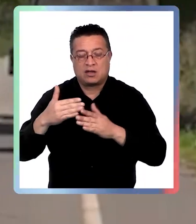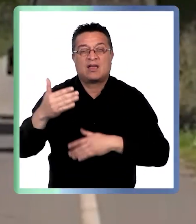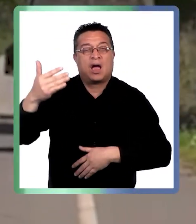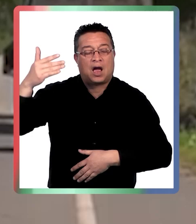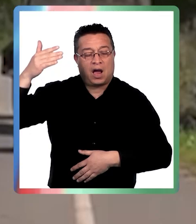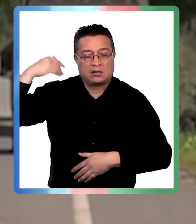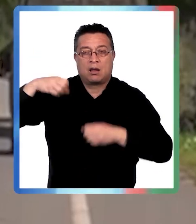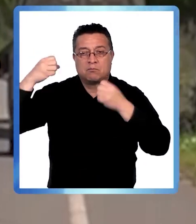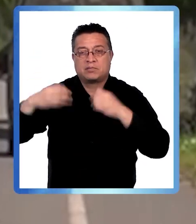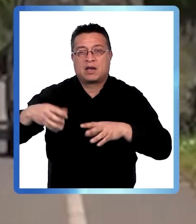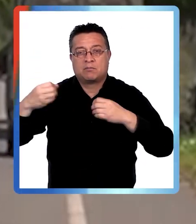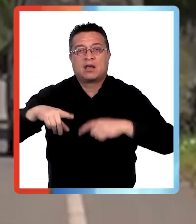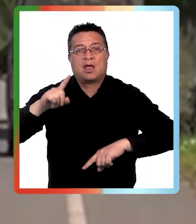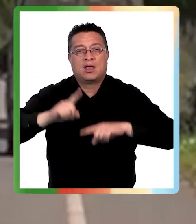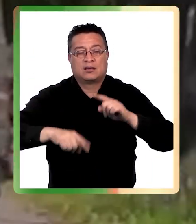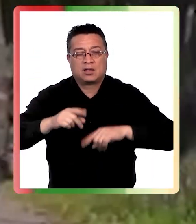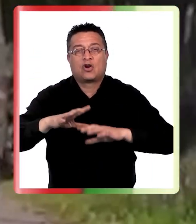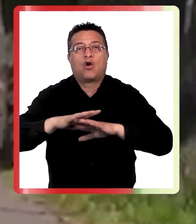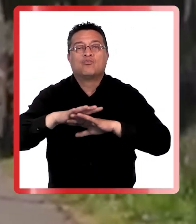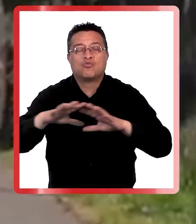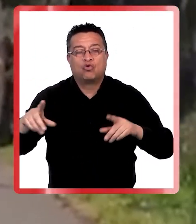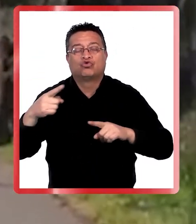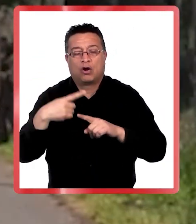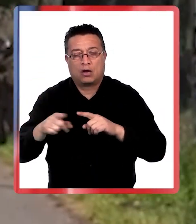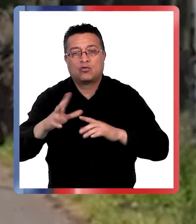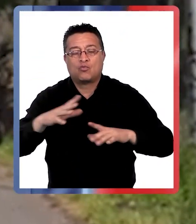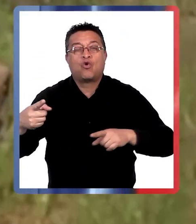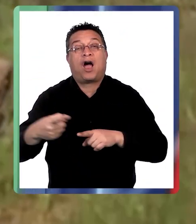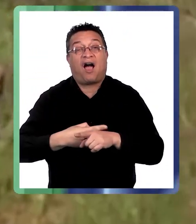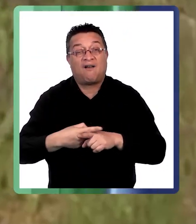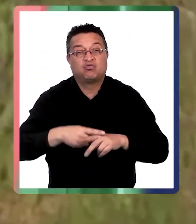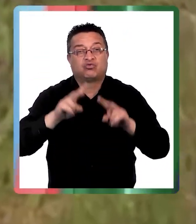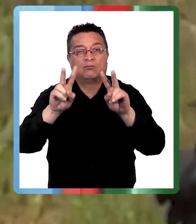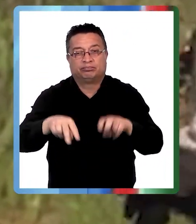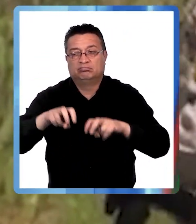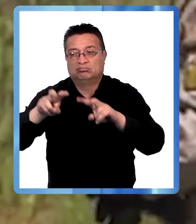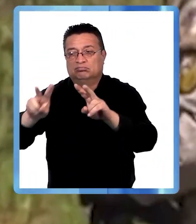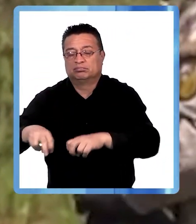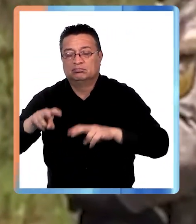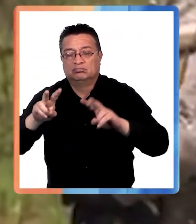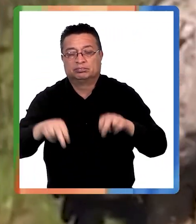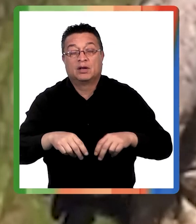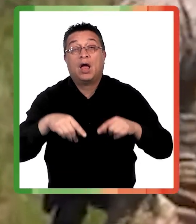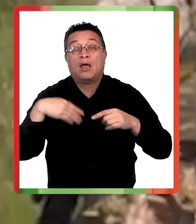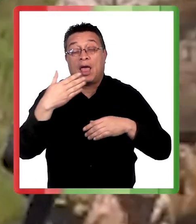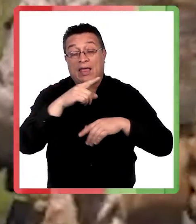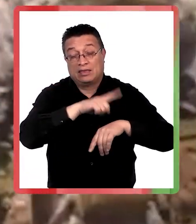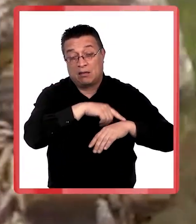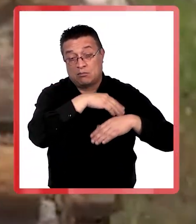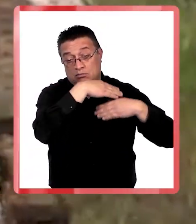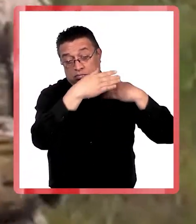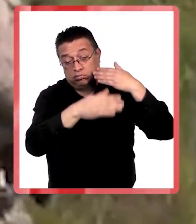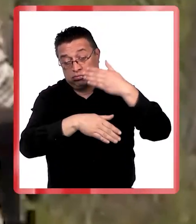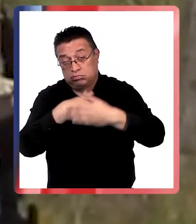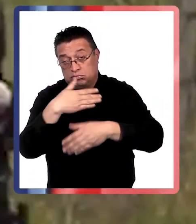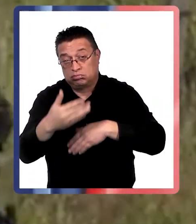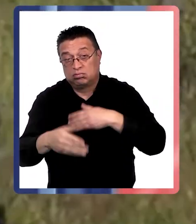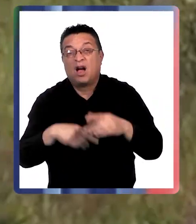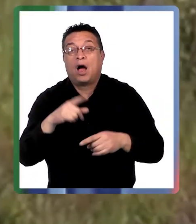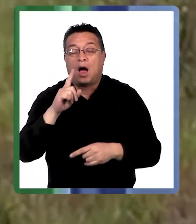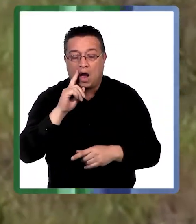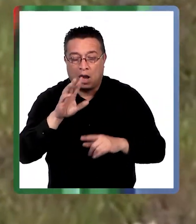el tiempo perdido sus tierras, en muchos casos a través de acciones muy abusivas. Pero con el pasar del tiempo ese instrumento fue mostrando también